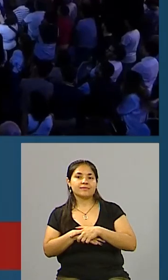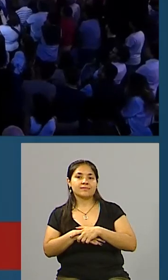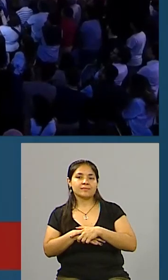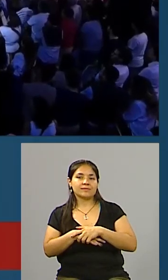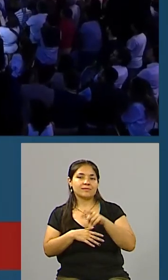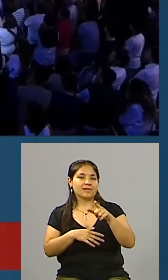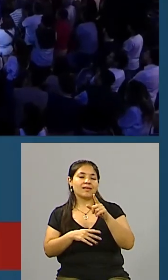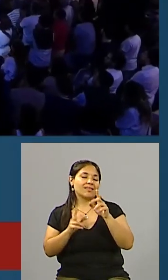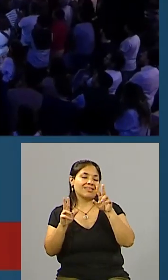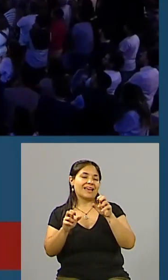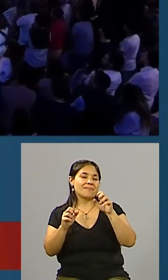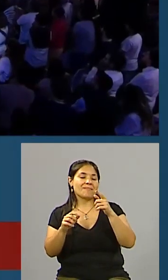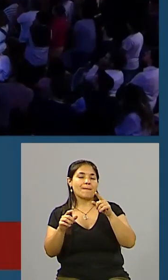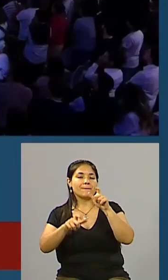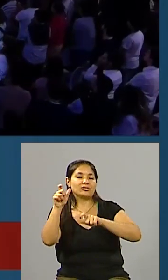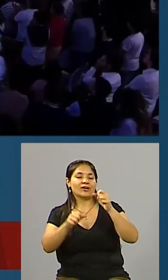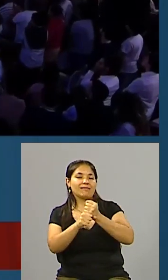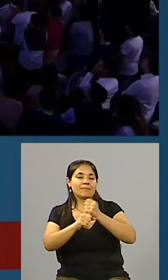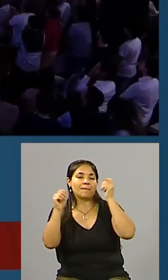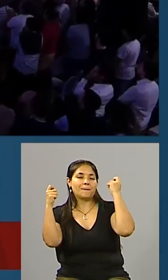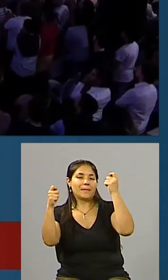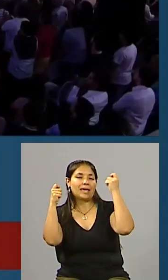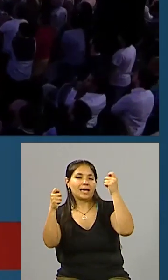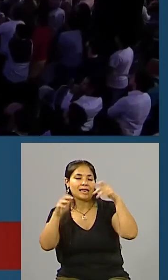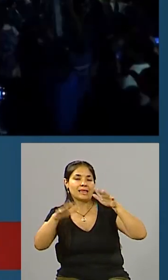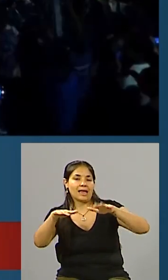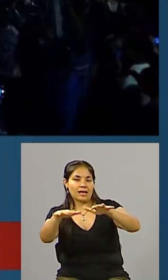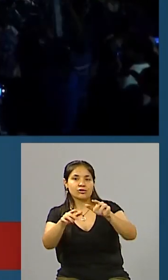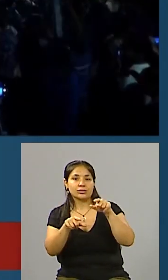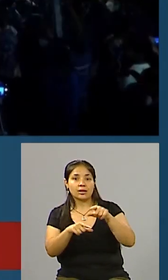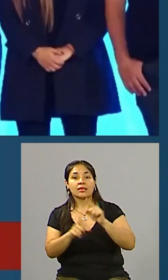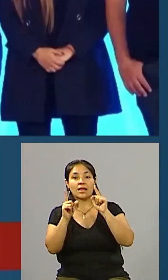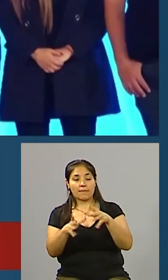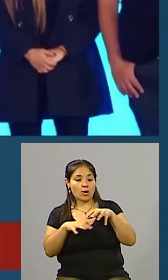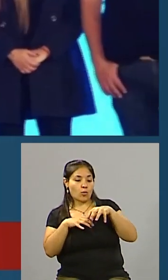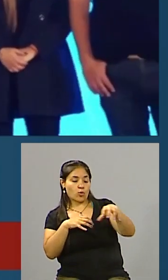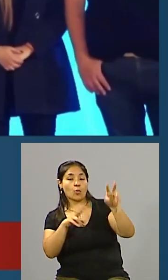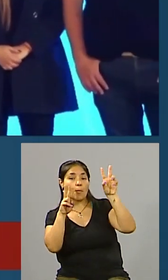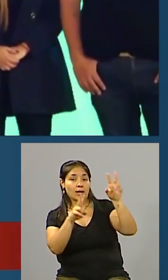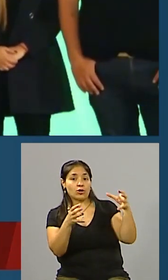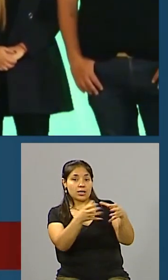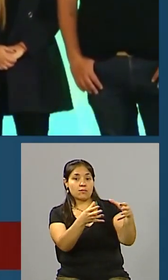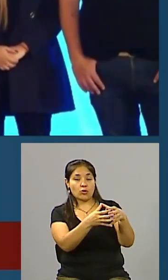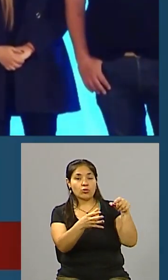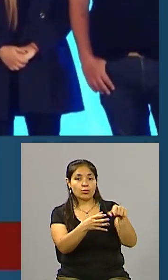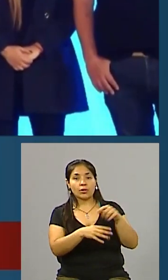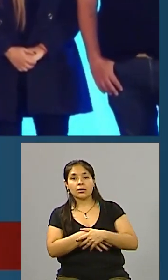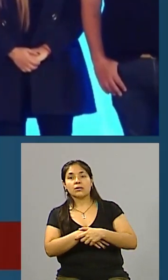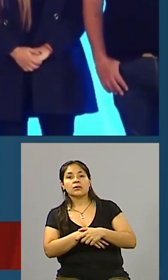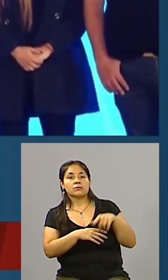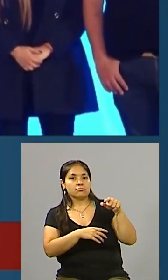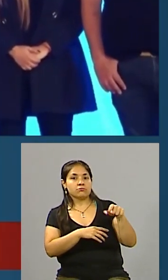llamados piqueteros, y desde ya con aquellos sectores del peronismo que de una u otra manera se